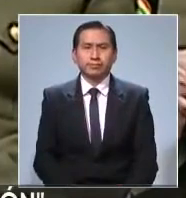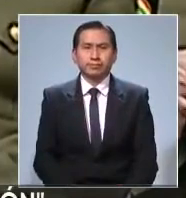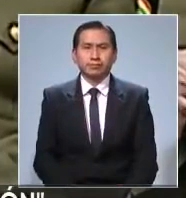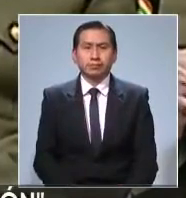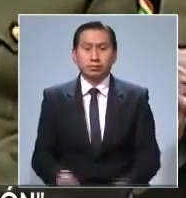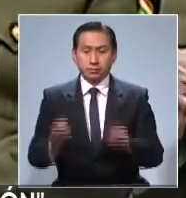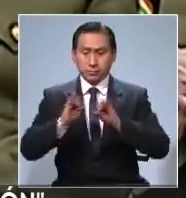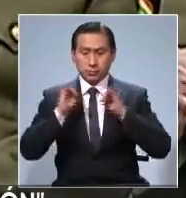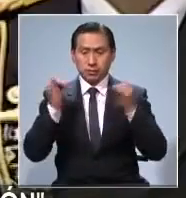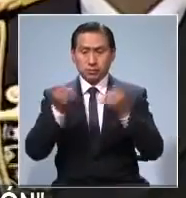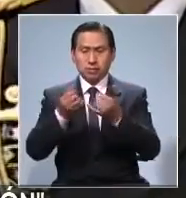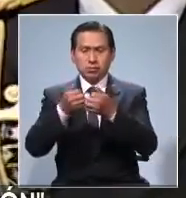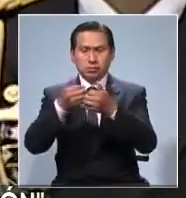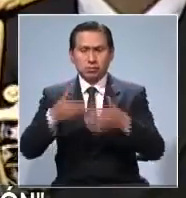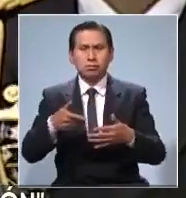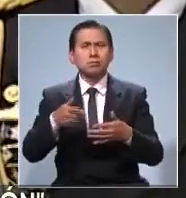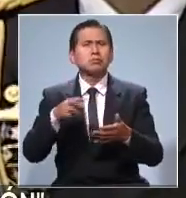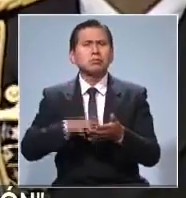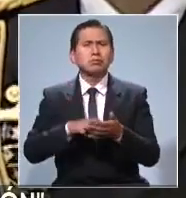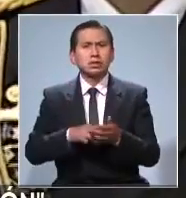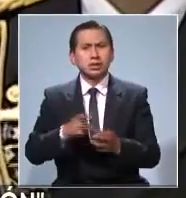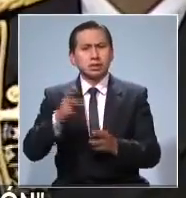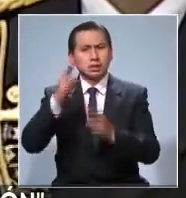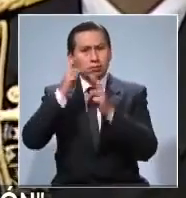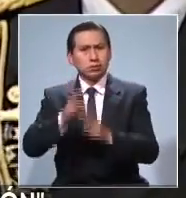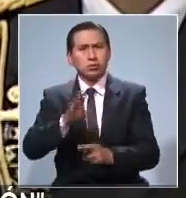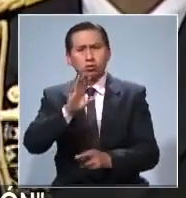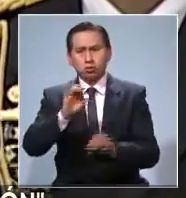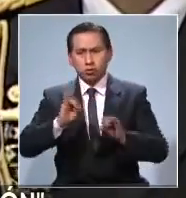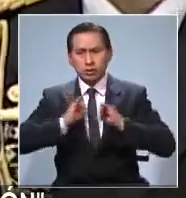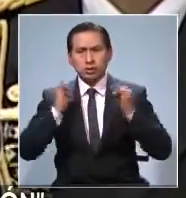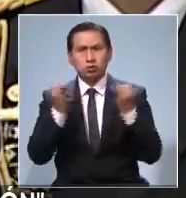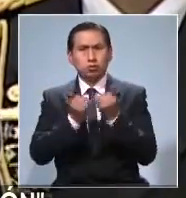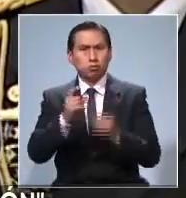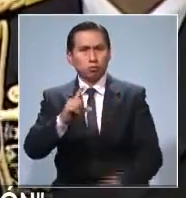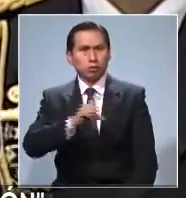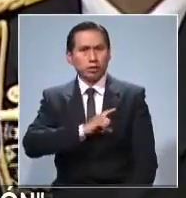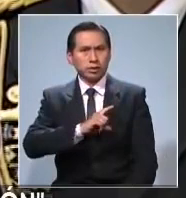La institucionalidad no es otra cosa que el respeto a la institución policial,